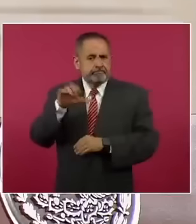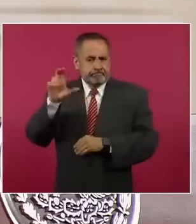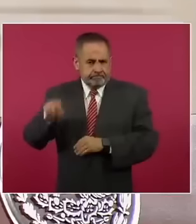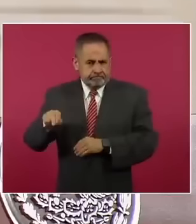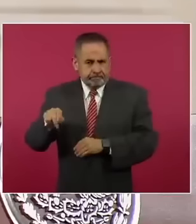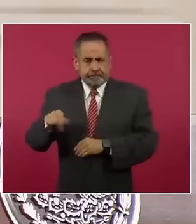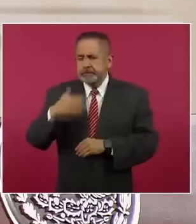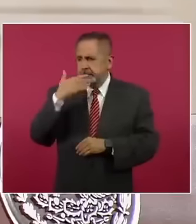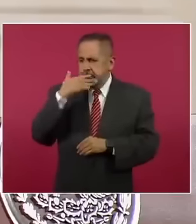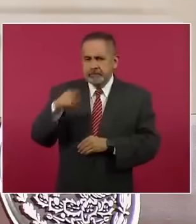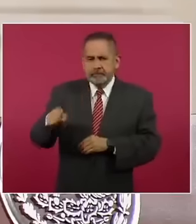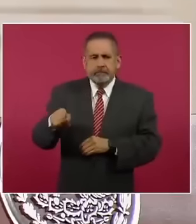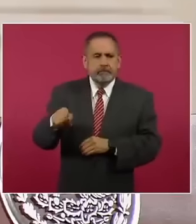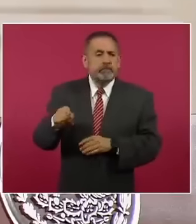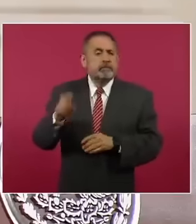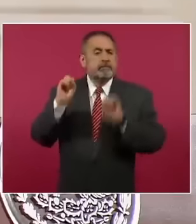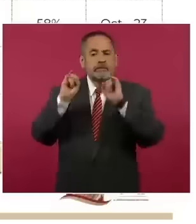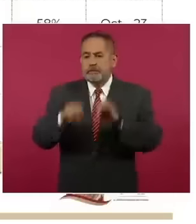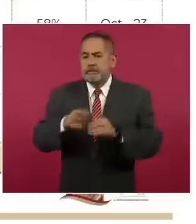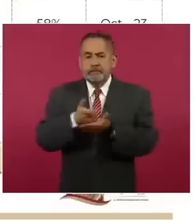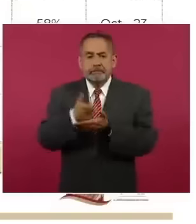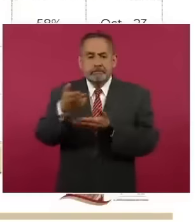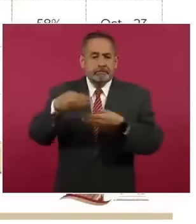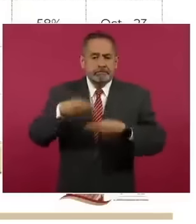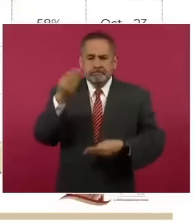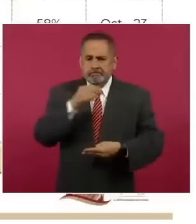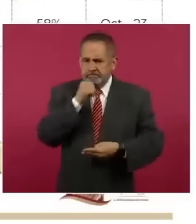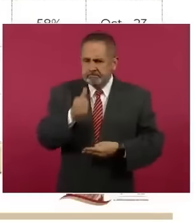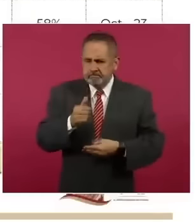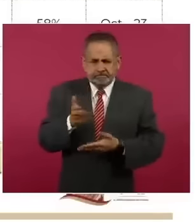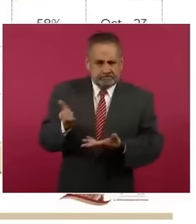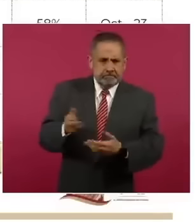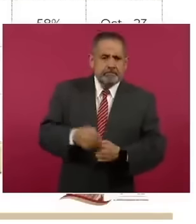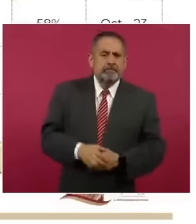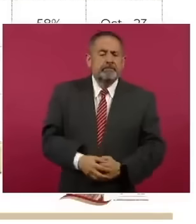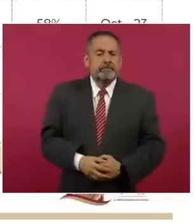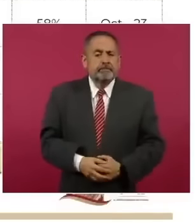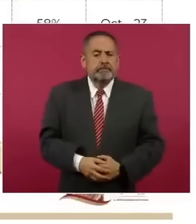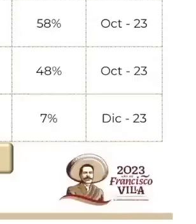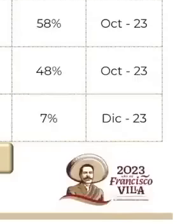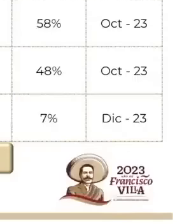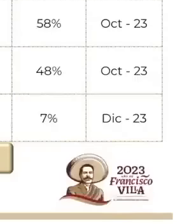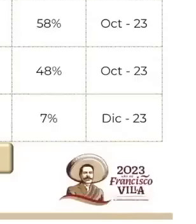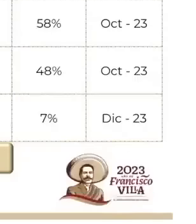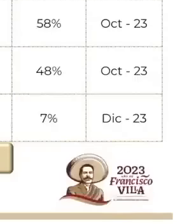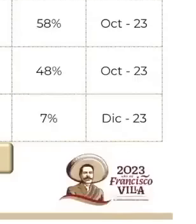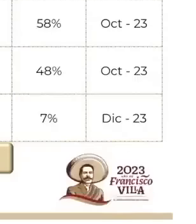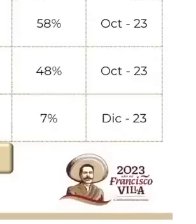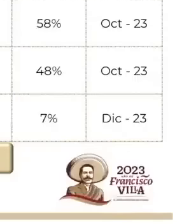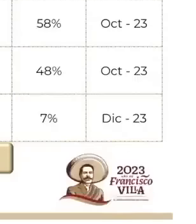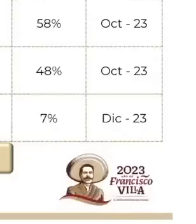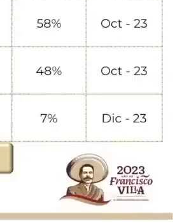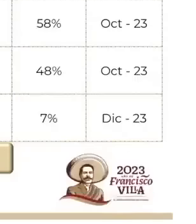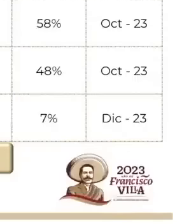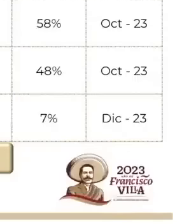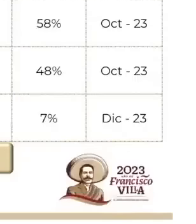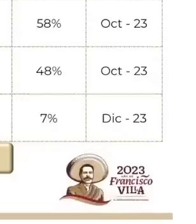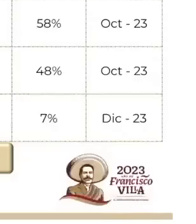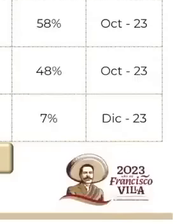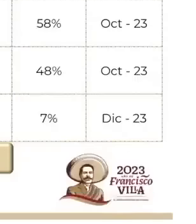obras libres de peaje que van a beneficiar a 1.3 millones de habitantes de los municipios de Benito Juárez,